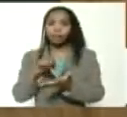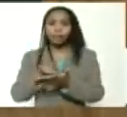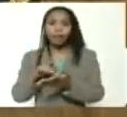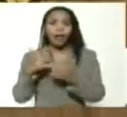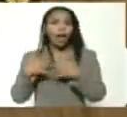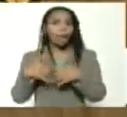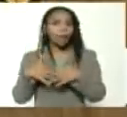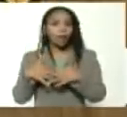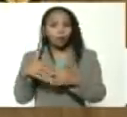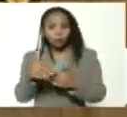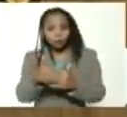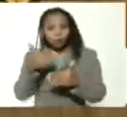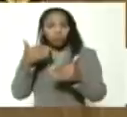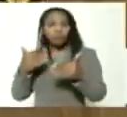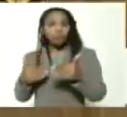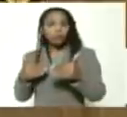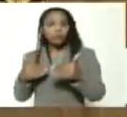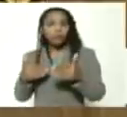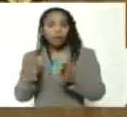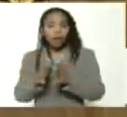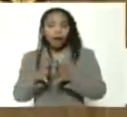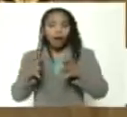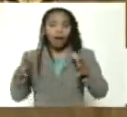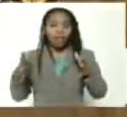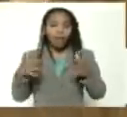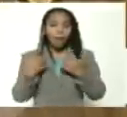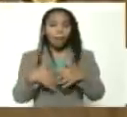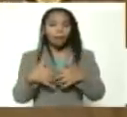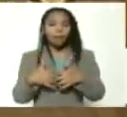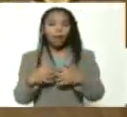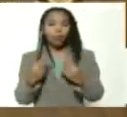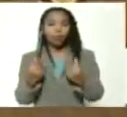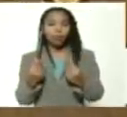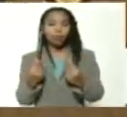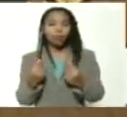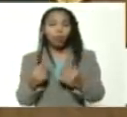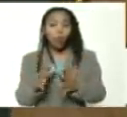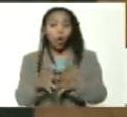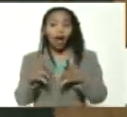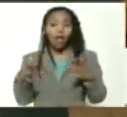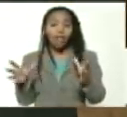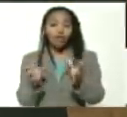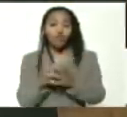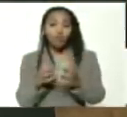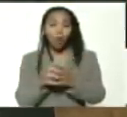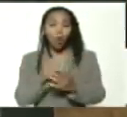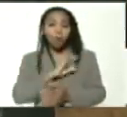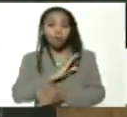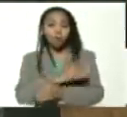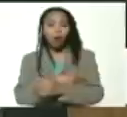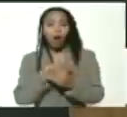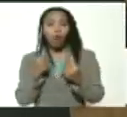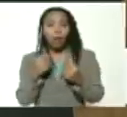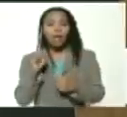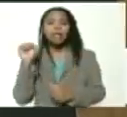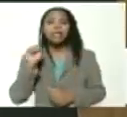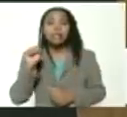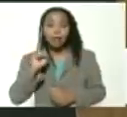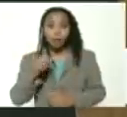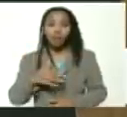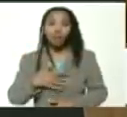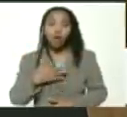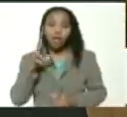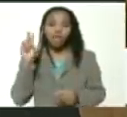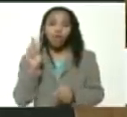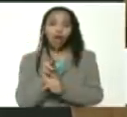empresas transnacionales, las grandes empresas corporativas, los grandes grupos de poder económico sí pueden